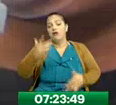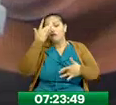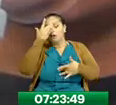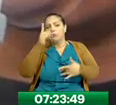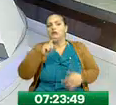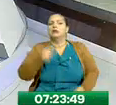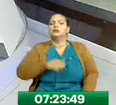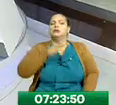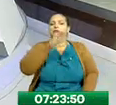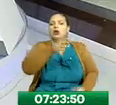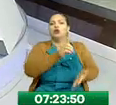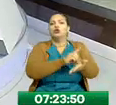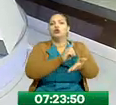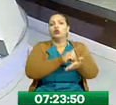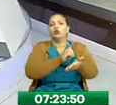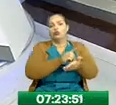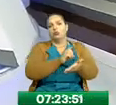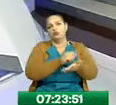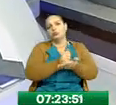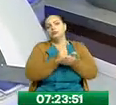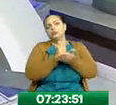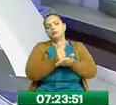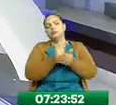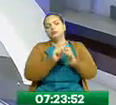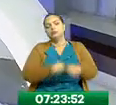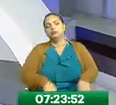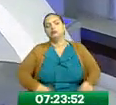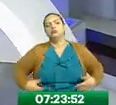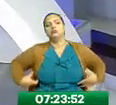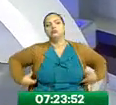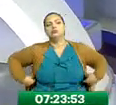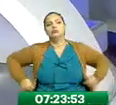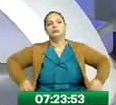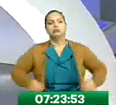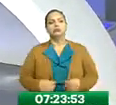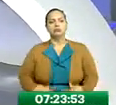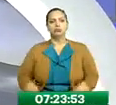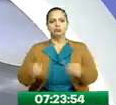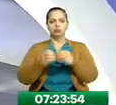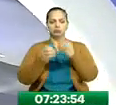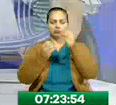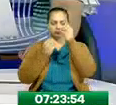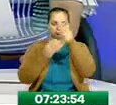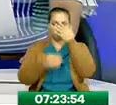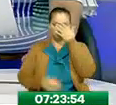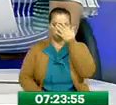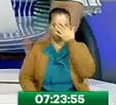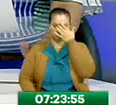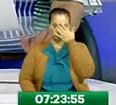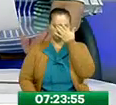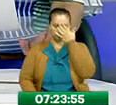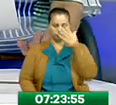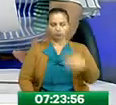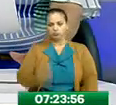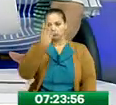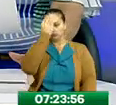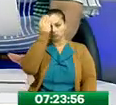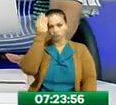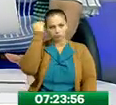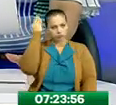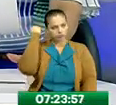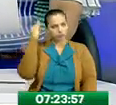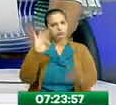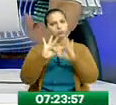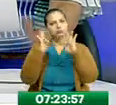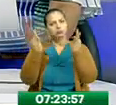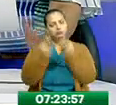Vascones. Tenemos más información para ustedes. Los cuerpos de las 5 personas, miembros de una misma familia,